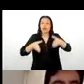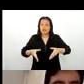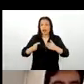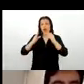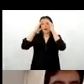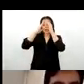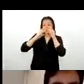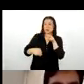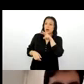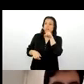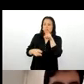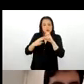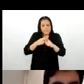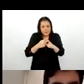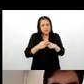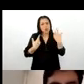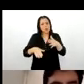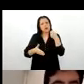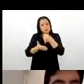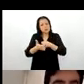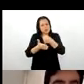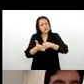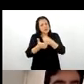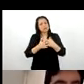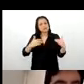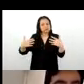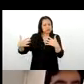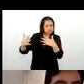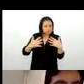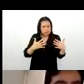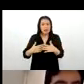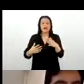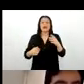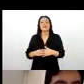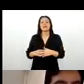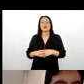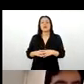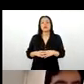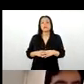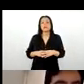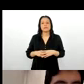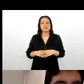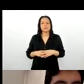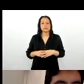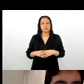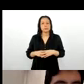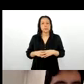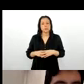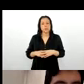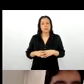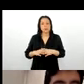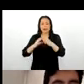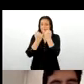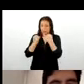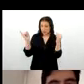¿no? Donde se gestó toda esta importante batalla, ¿no? Por la por la independencia,